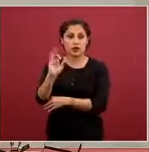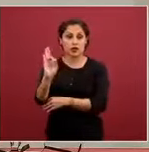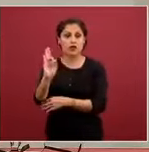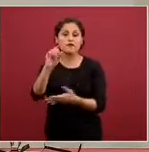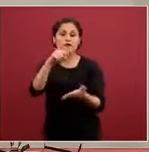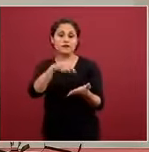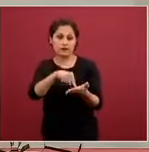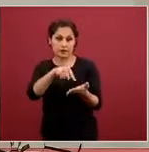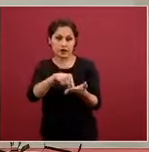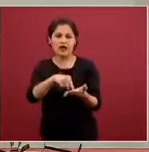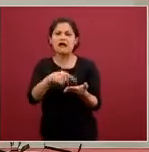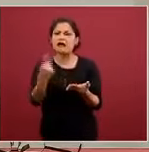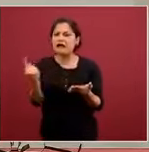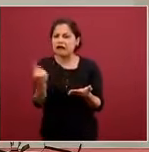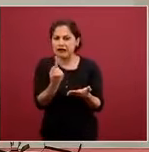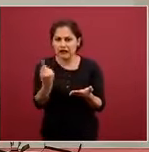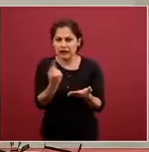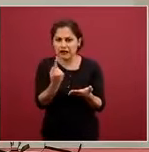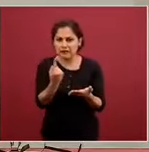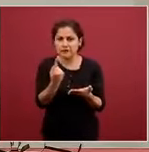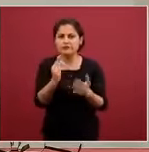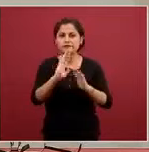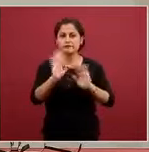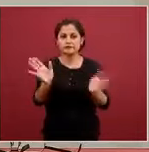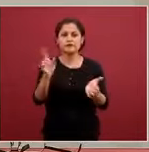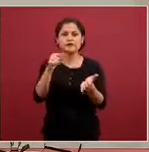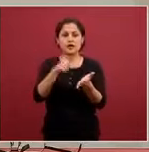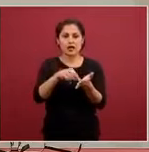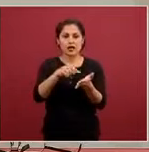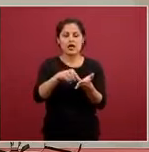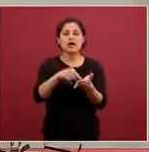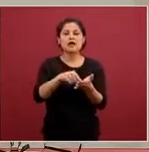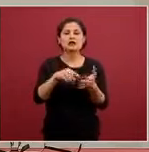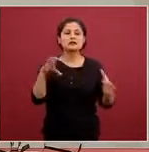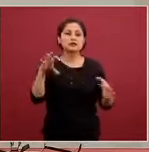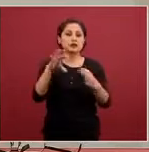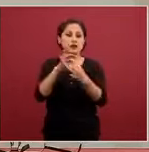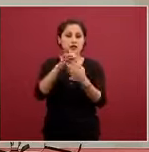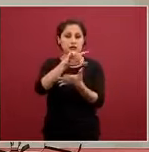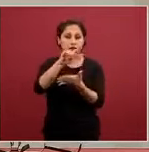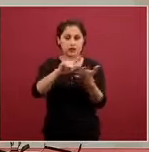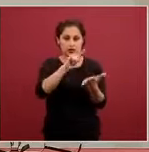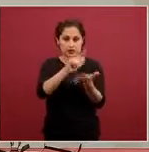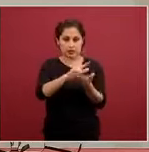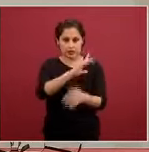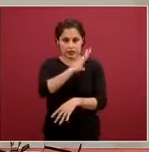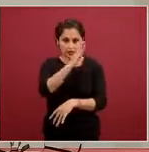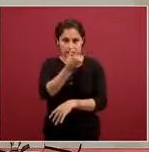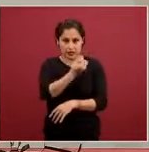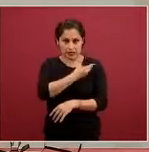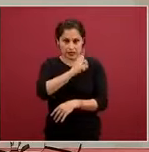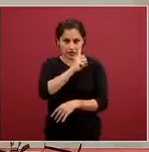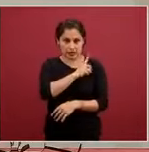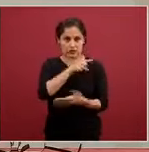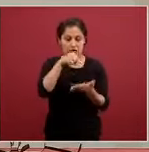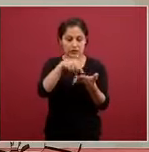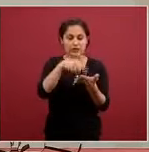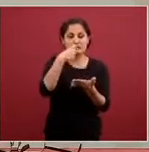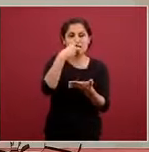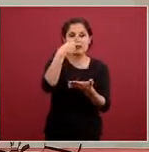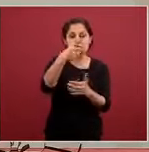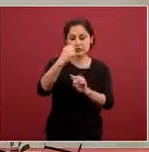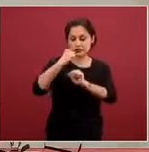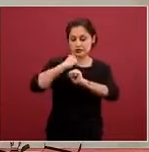una disposición que está amparada en la Ley General de Salud que reconoce quiénes son las autoridades